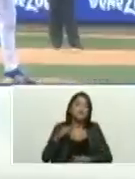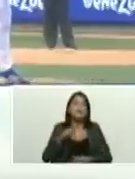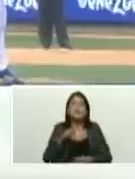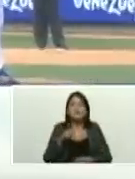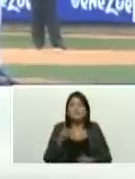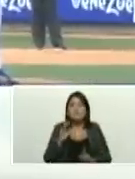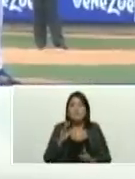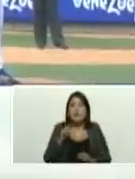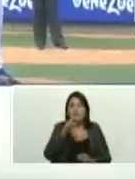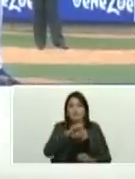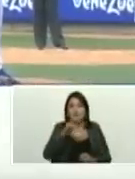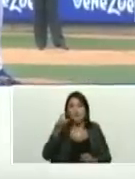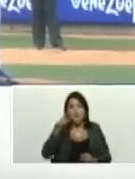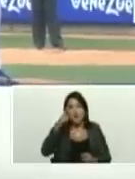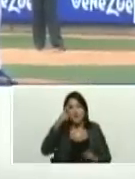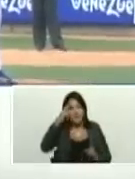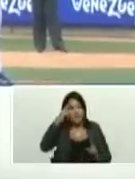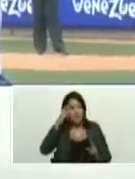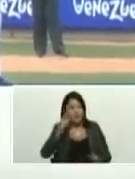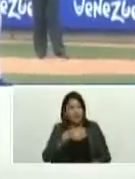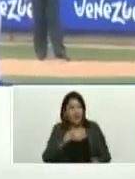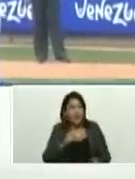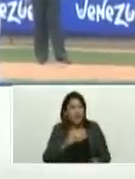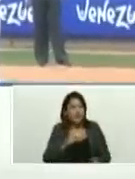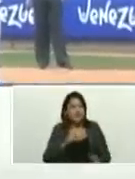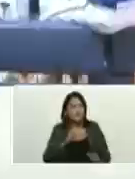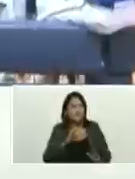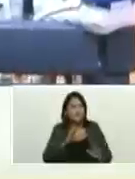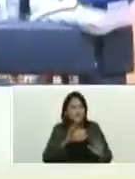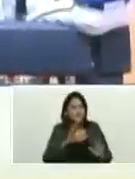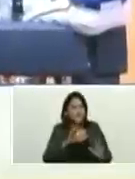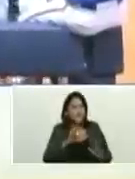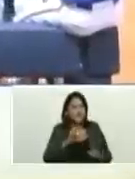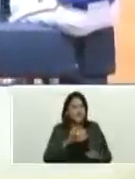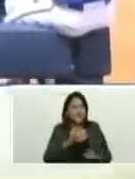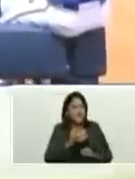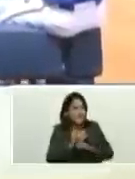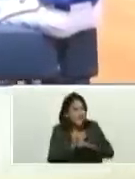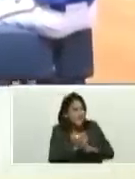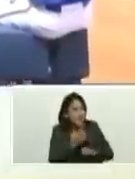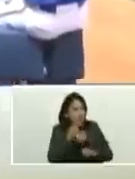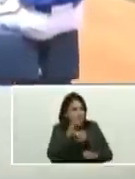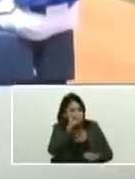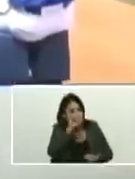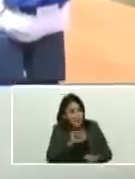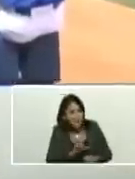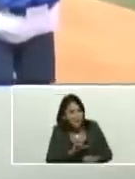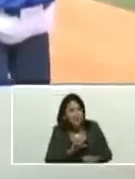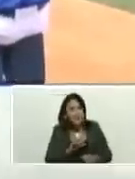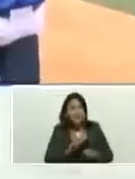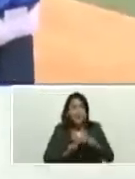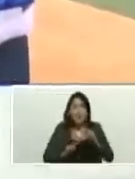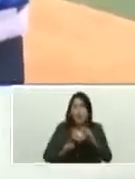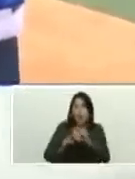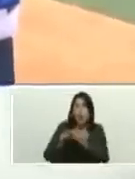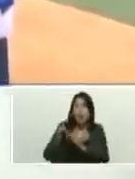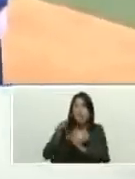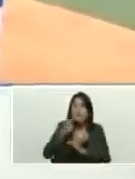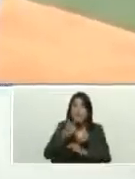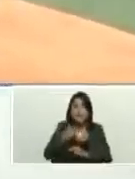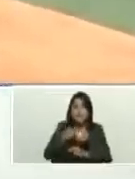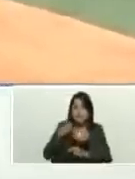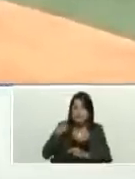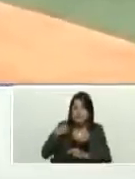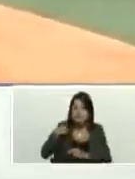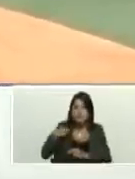la Confederación del Caribe, que este estadio que hemos construido, lo hemos construido como una obra bella,